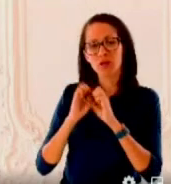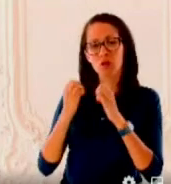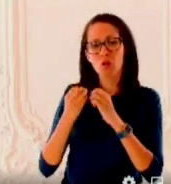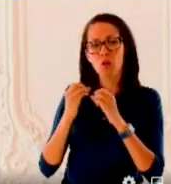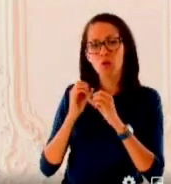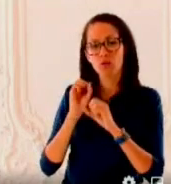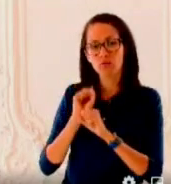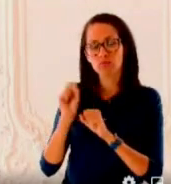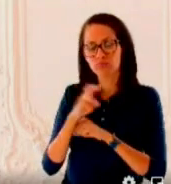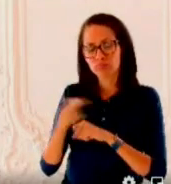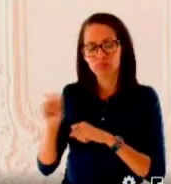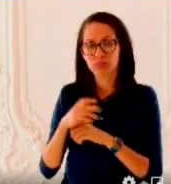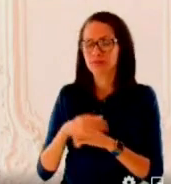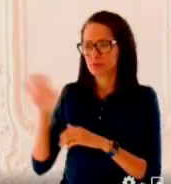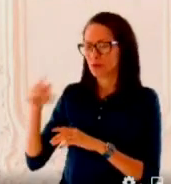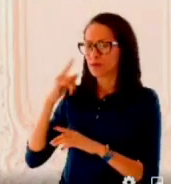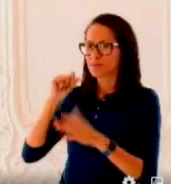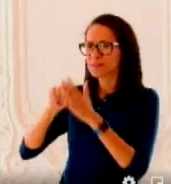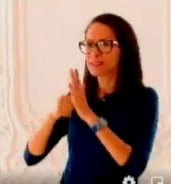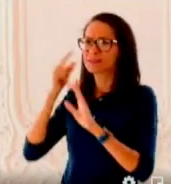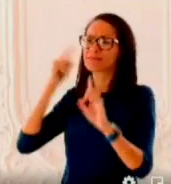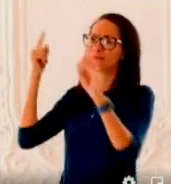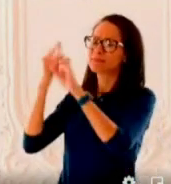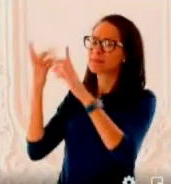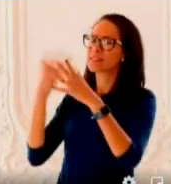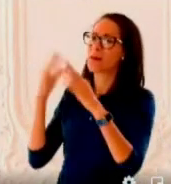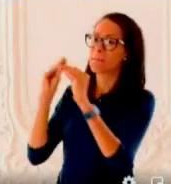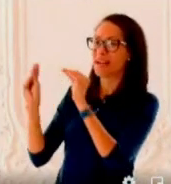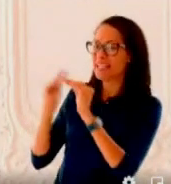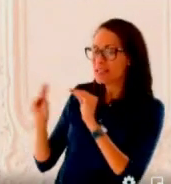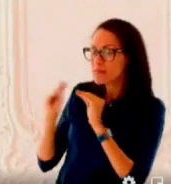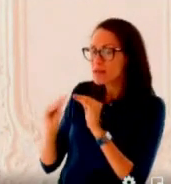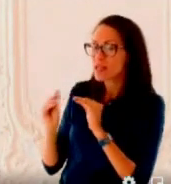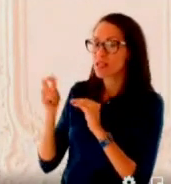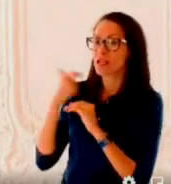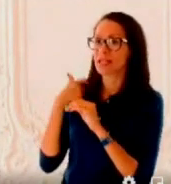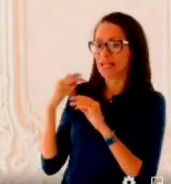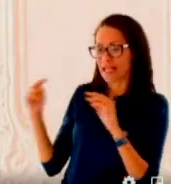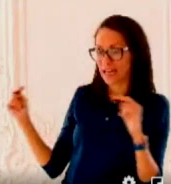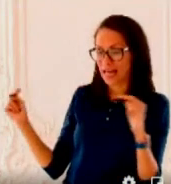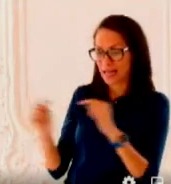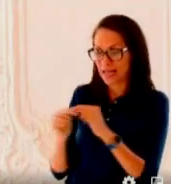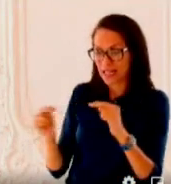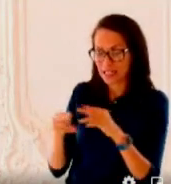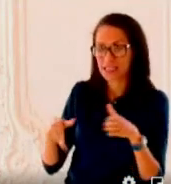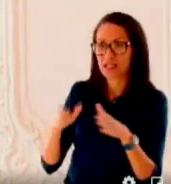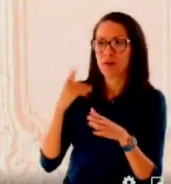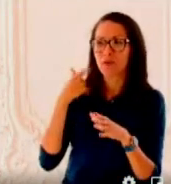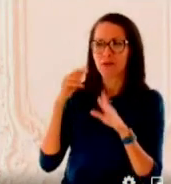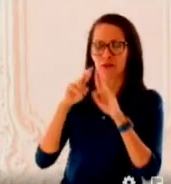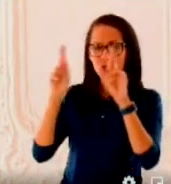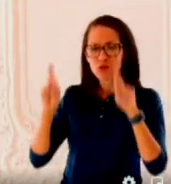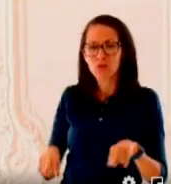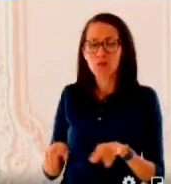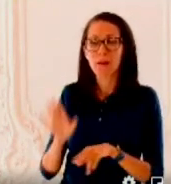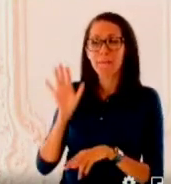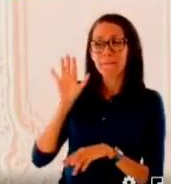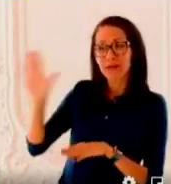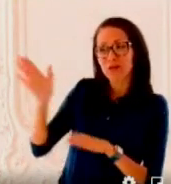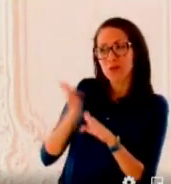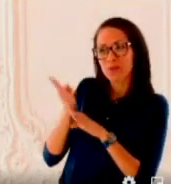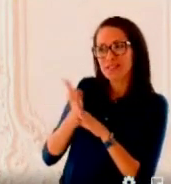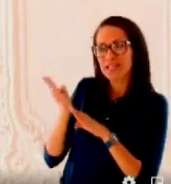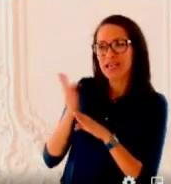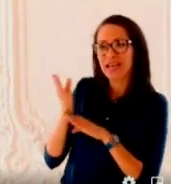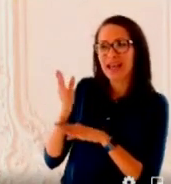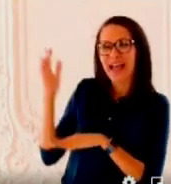meta trabajar en el mantenimiento de las vías públicas y demás, pero viendo su resumen, básicamente su especialidad es en